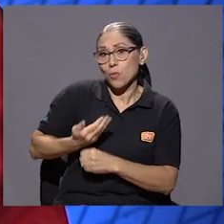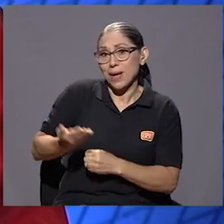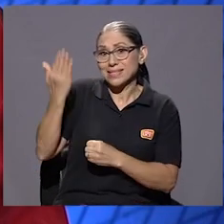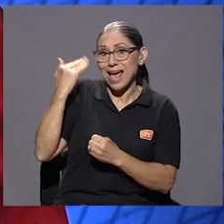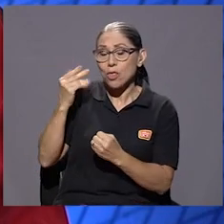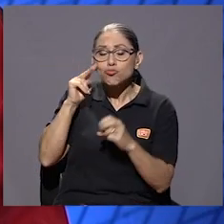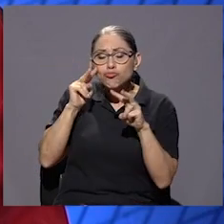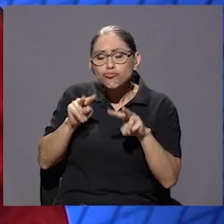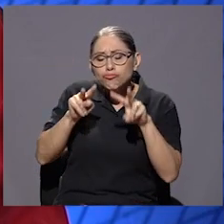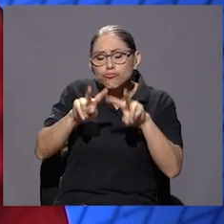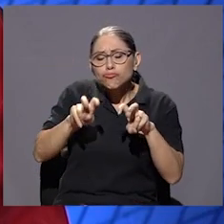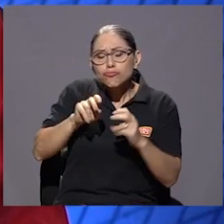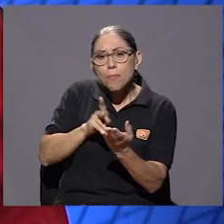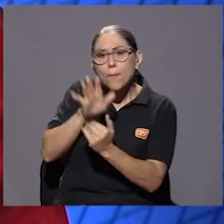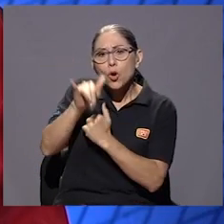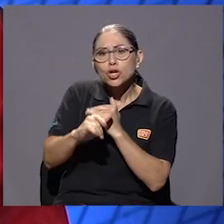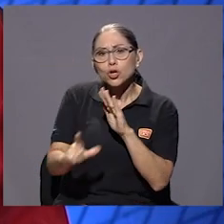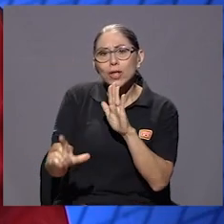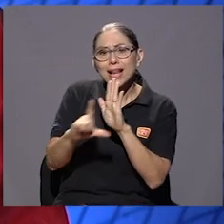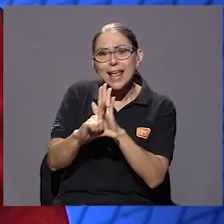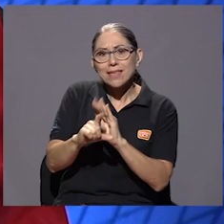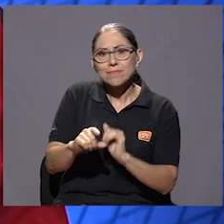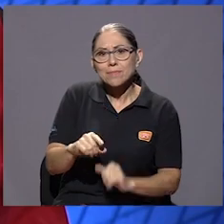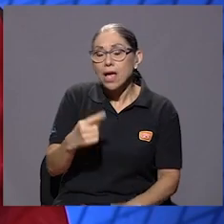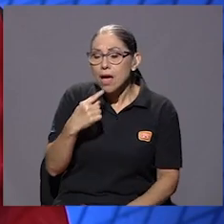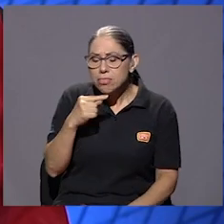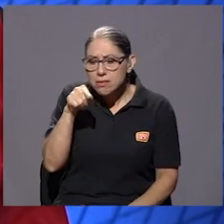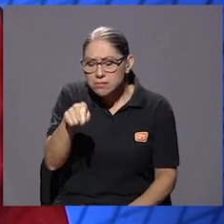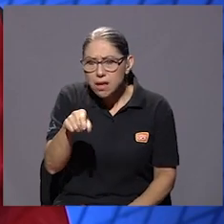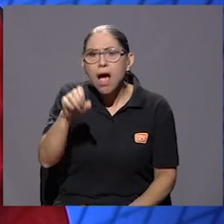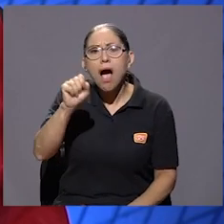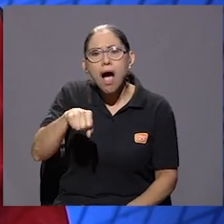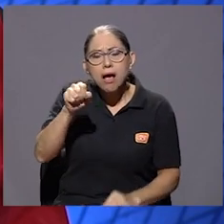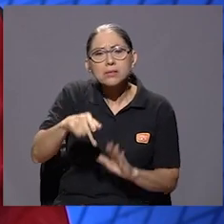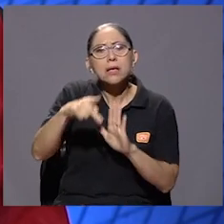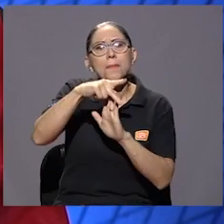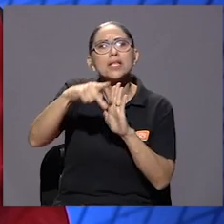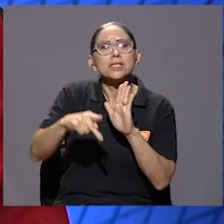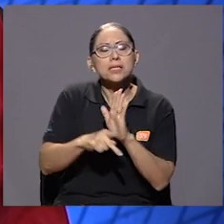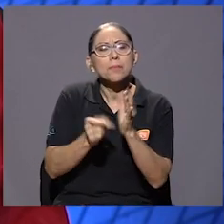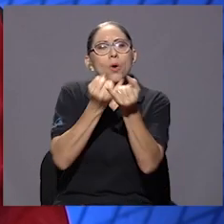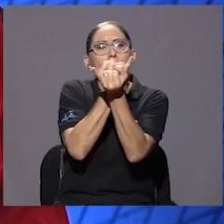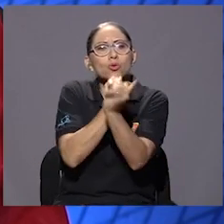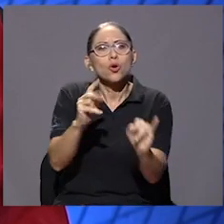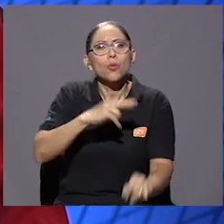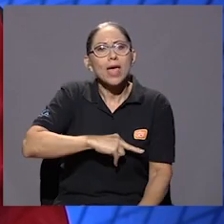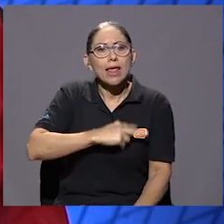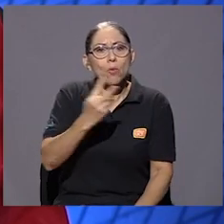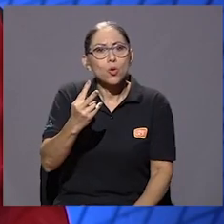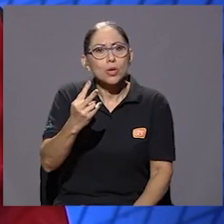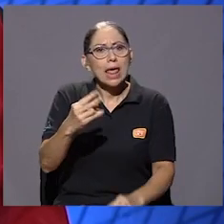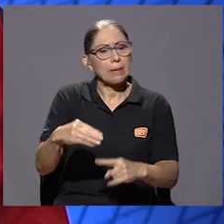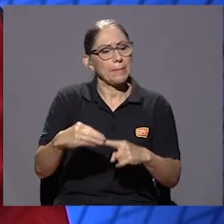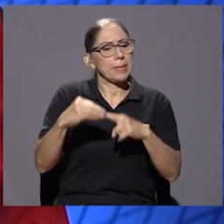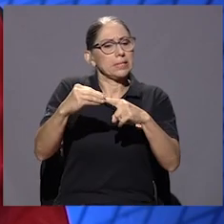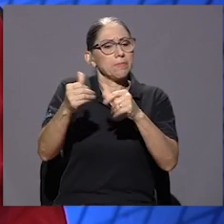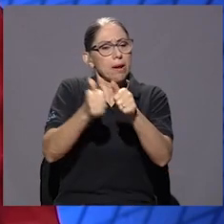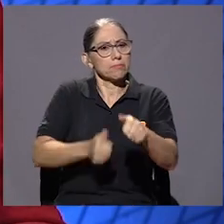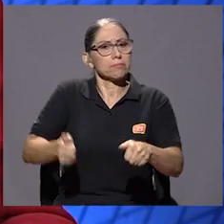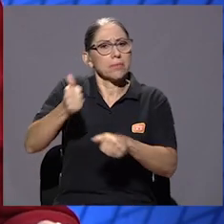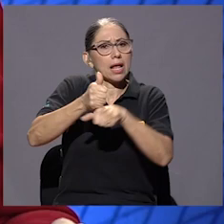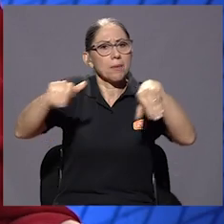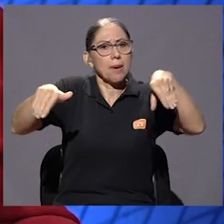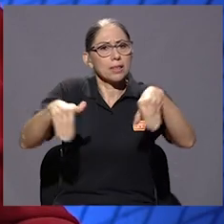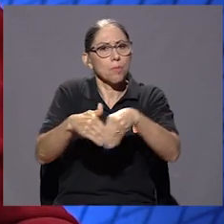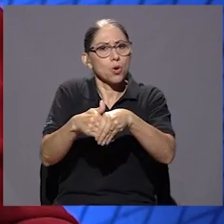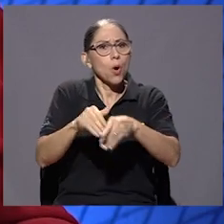se determina que, si bien es cierto, el principio de la autonomía de la voluntad es el que rige el matrimonio, pues había